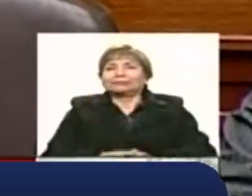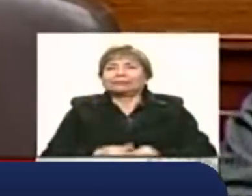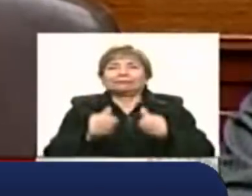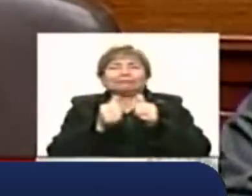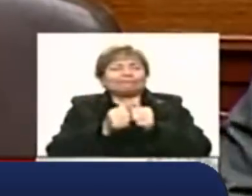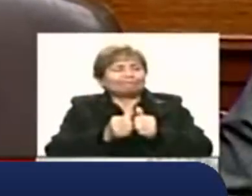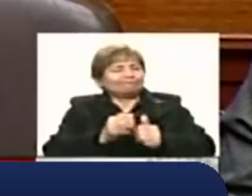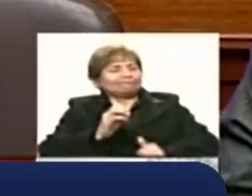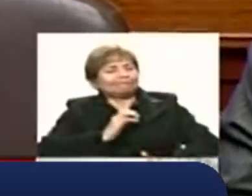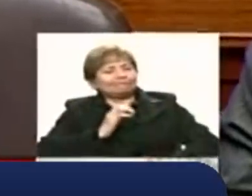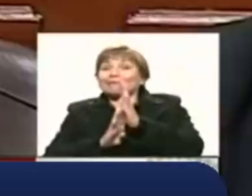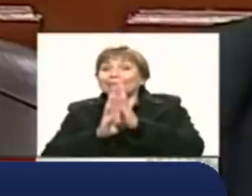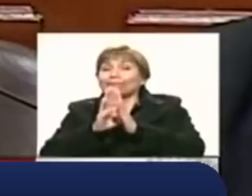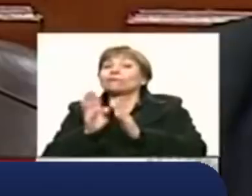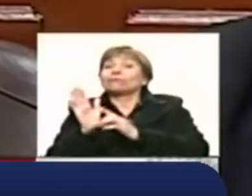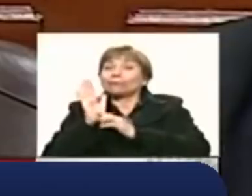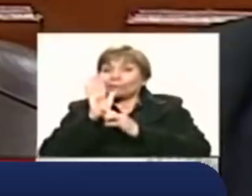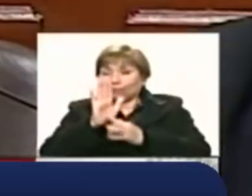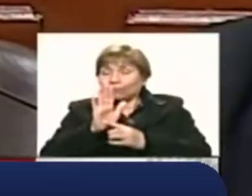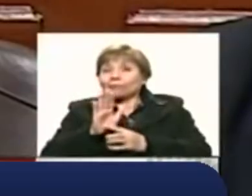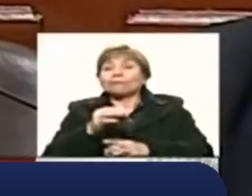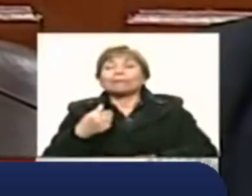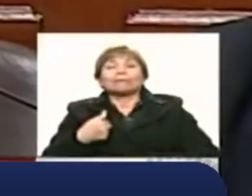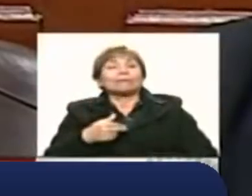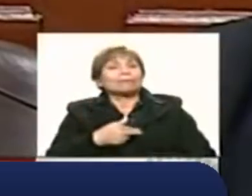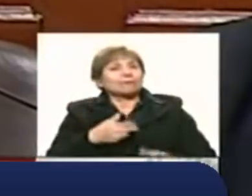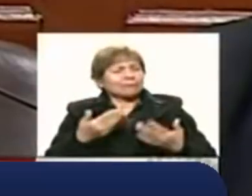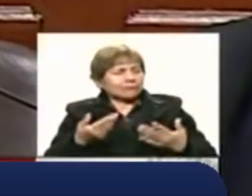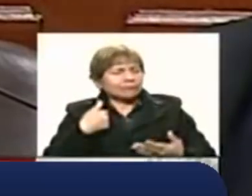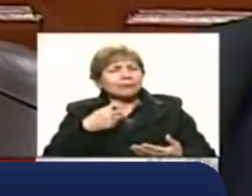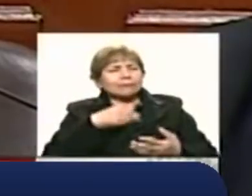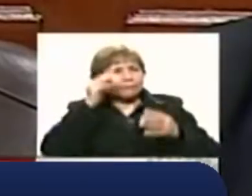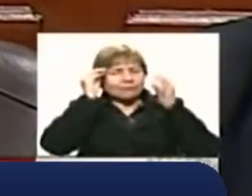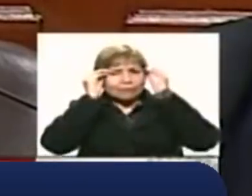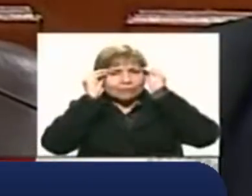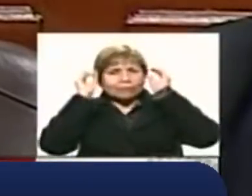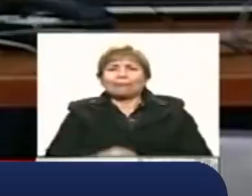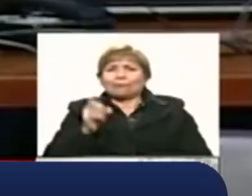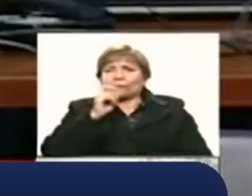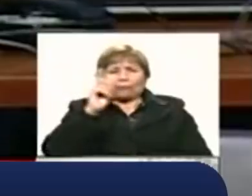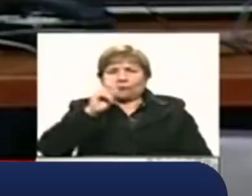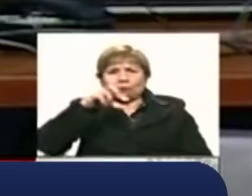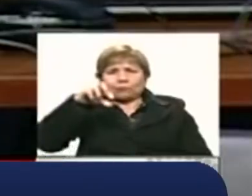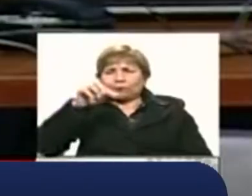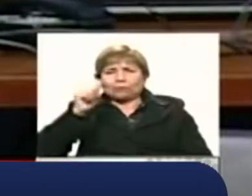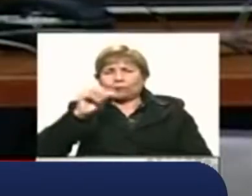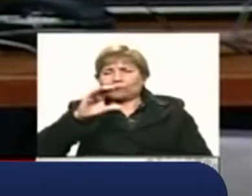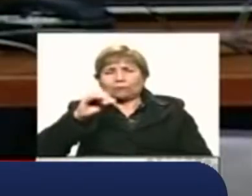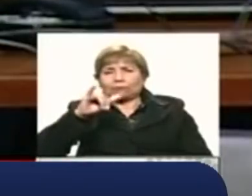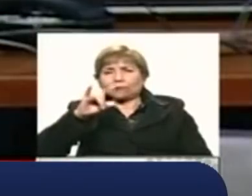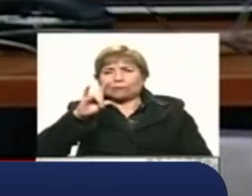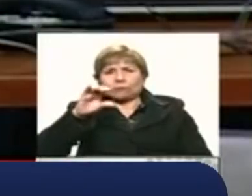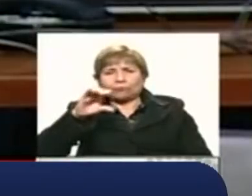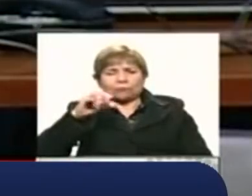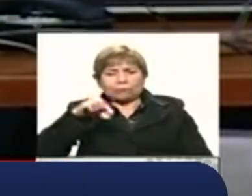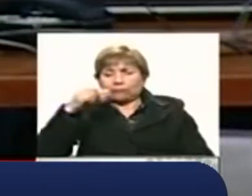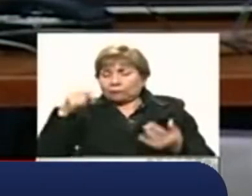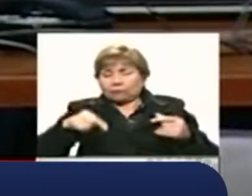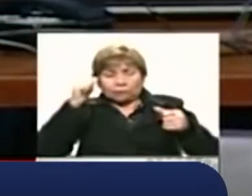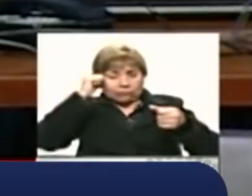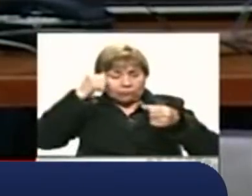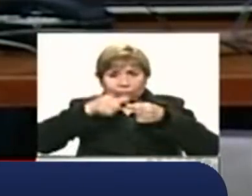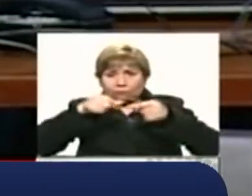Quizás además, perdón, Fernando, las propias bancadas han manifestado, ¿no?, de que en el caso, por ejemplo, de APP,